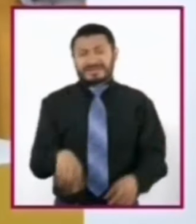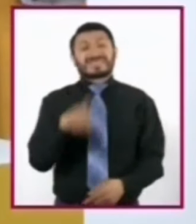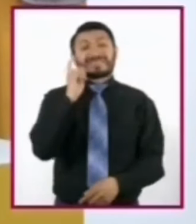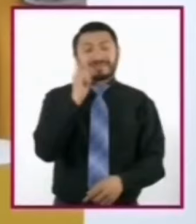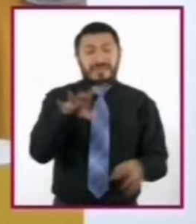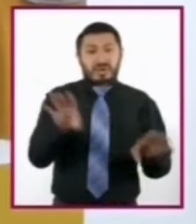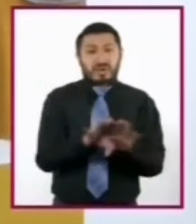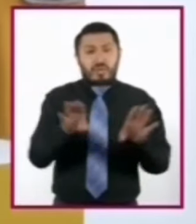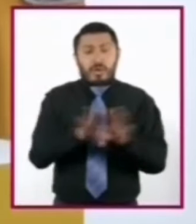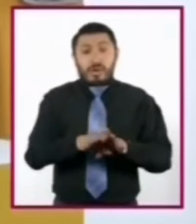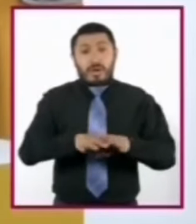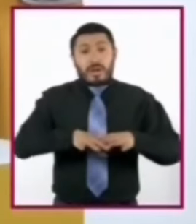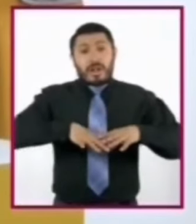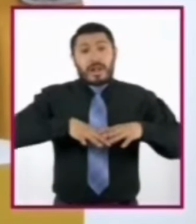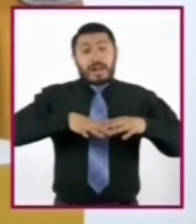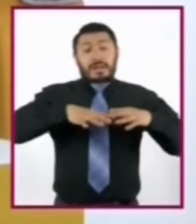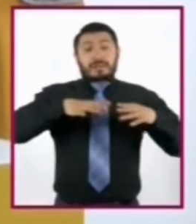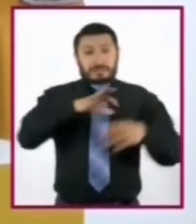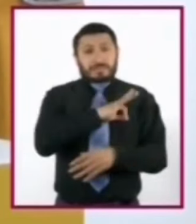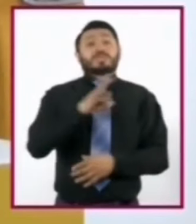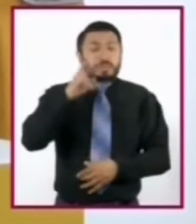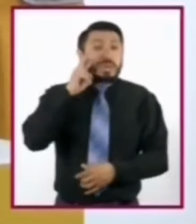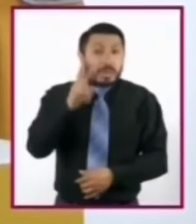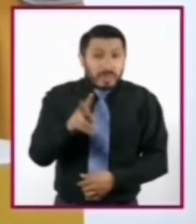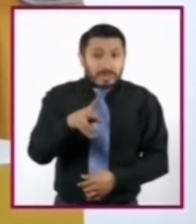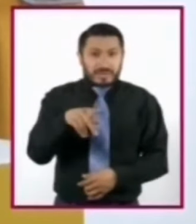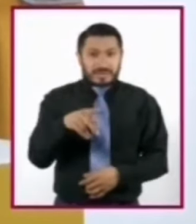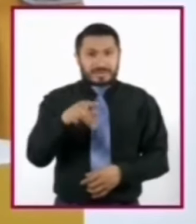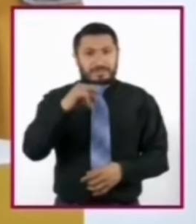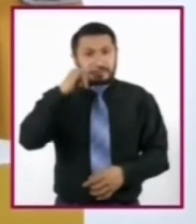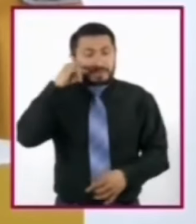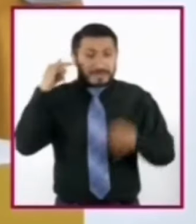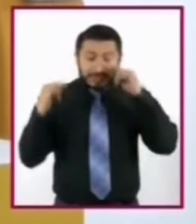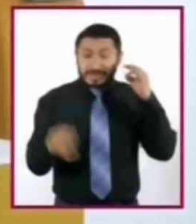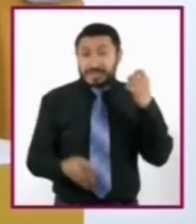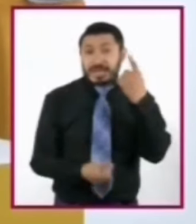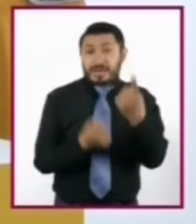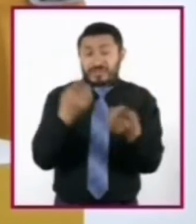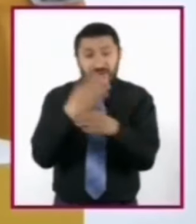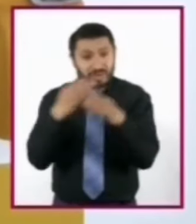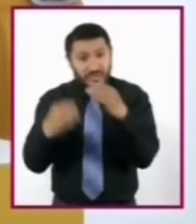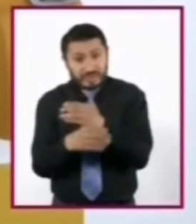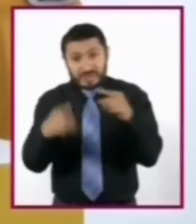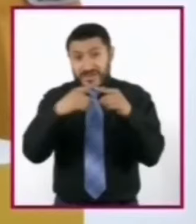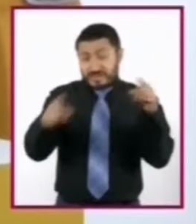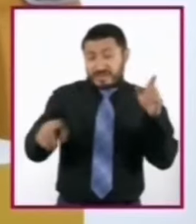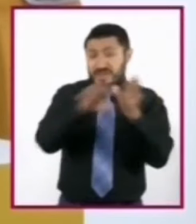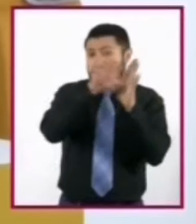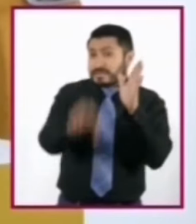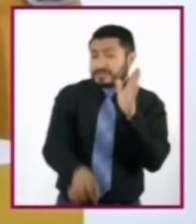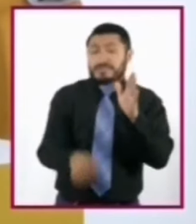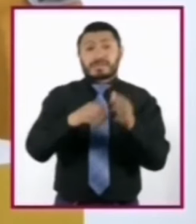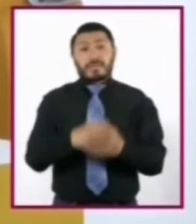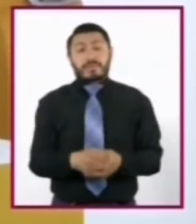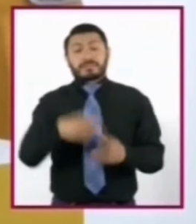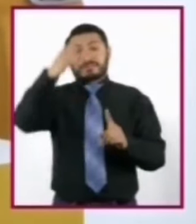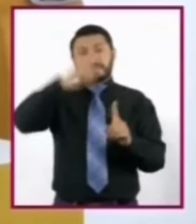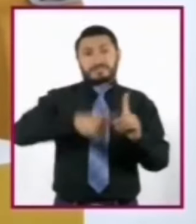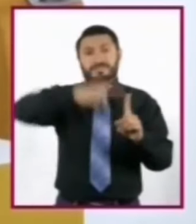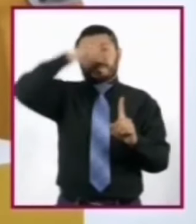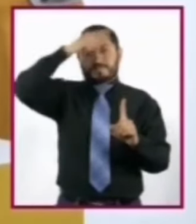una escala que sí podemos observar a simple vista. Uno de esos fenómenos es la